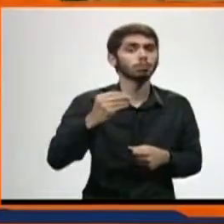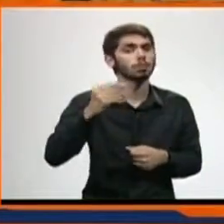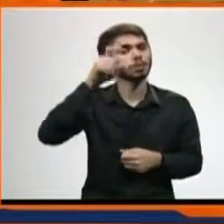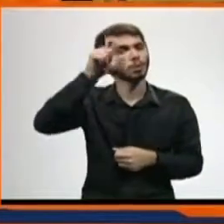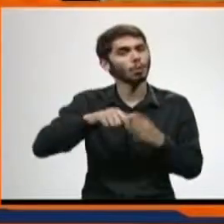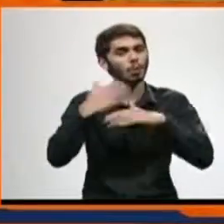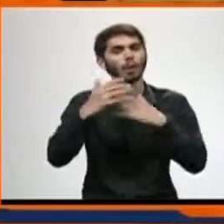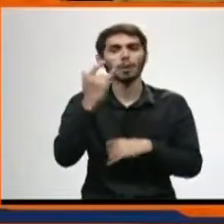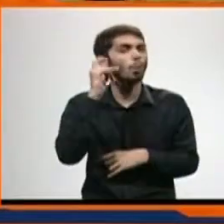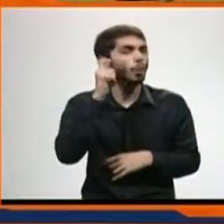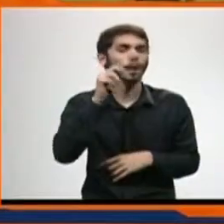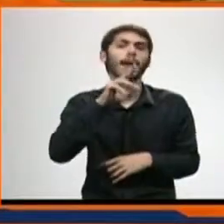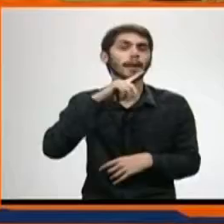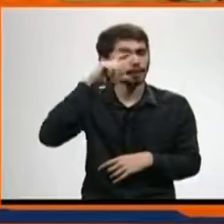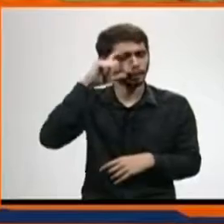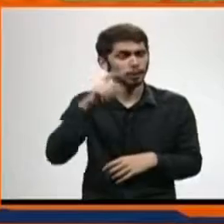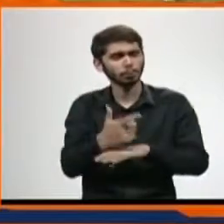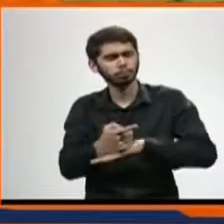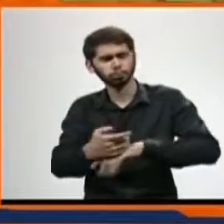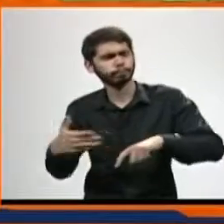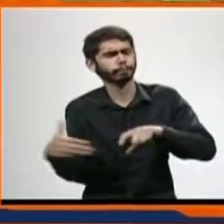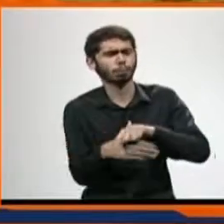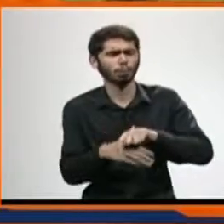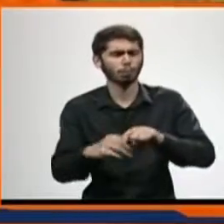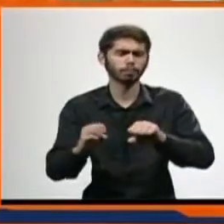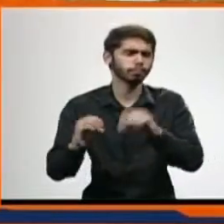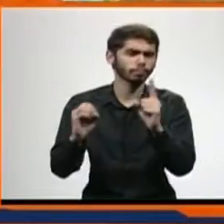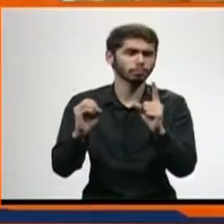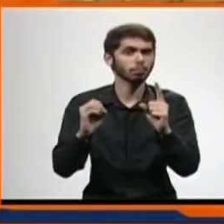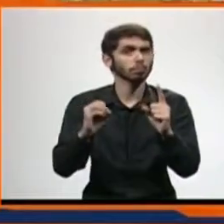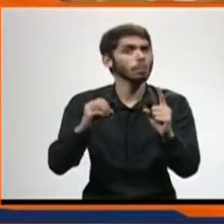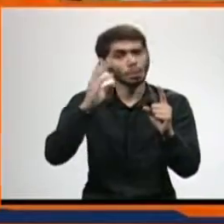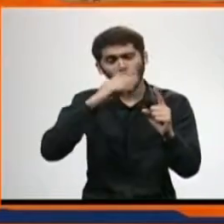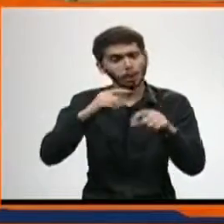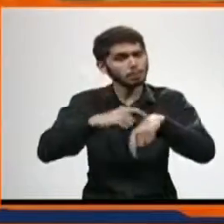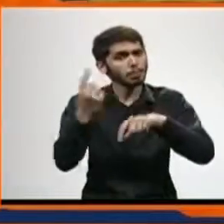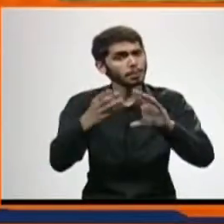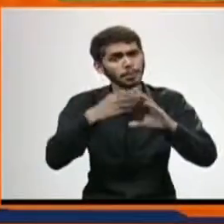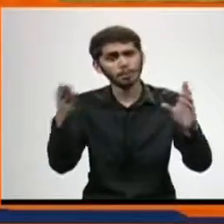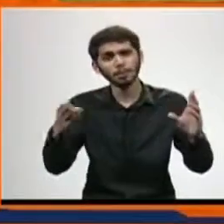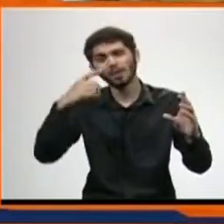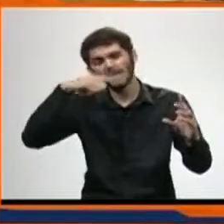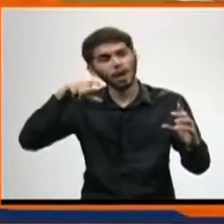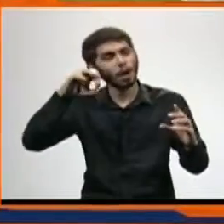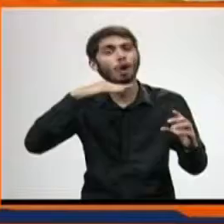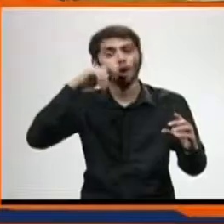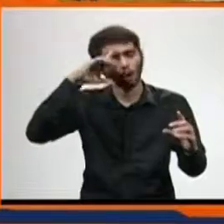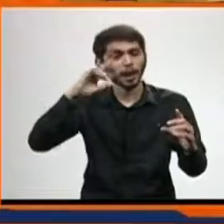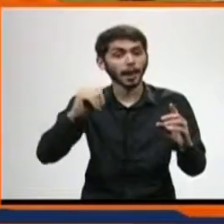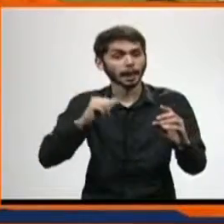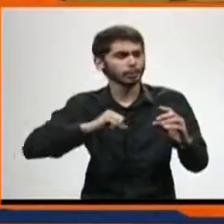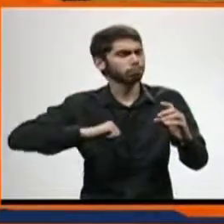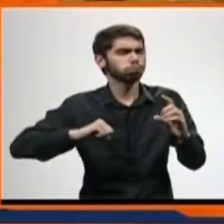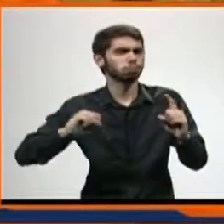Paula ugarte sin embargo antes de que finalizara la primera etapa la cice Andrea Ojeda convirtió el